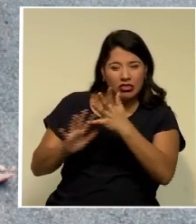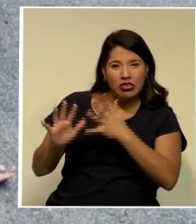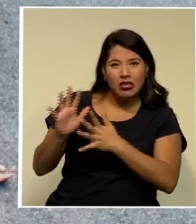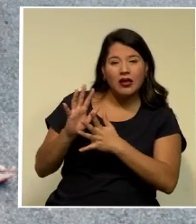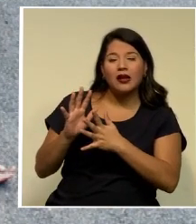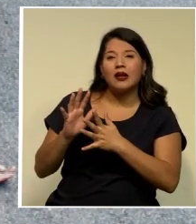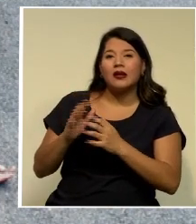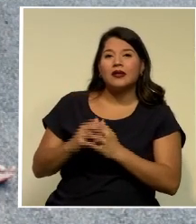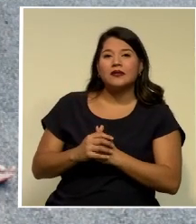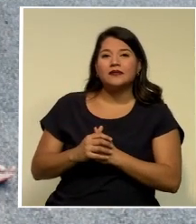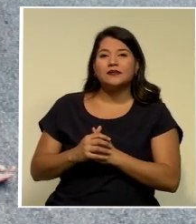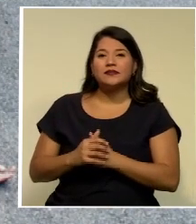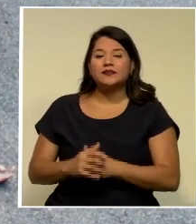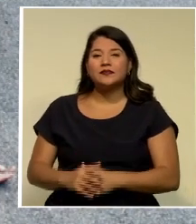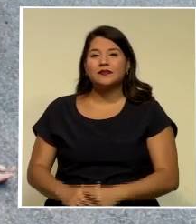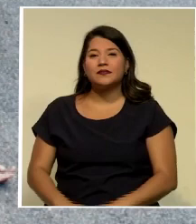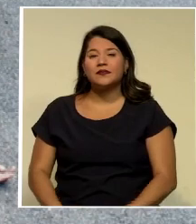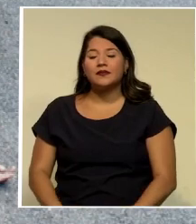sucede,